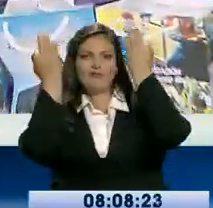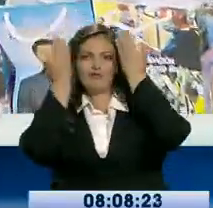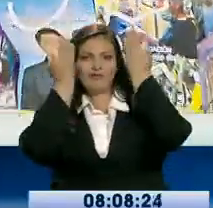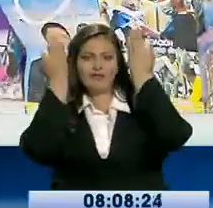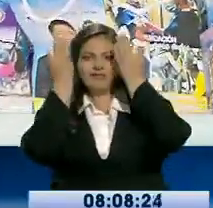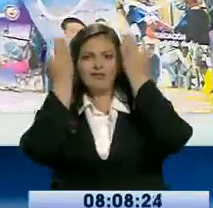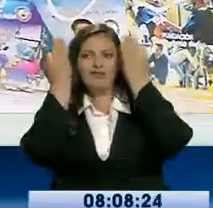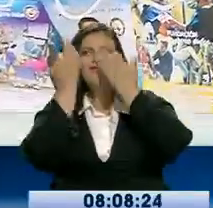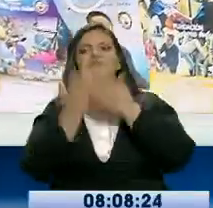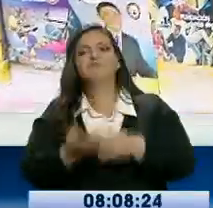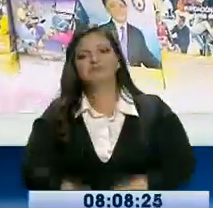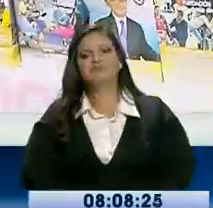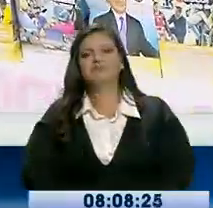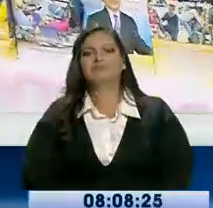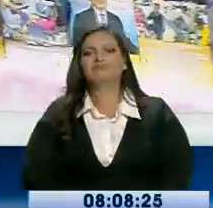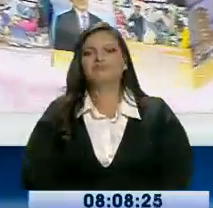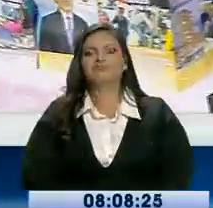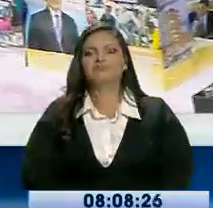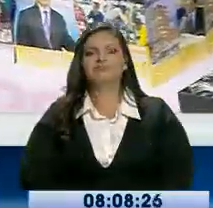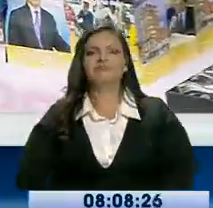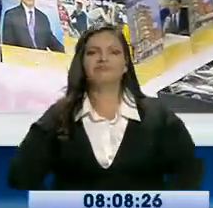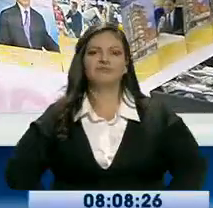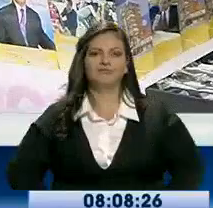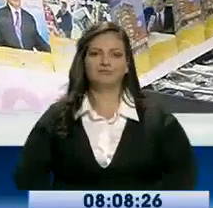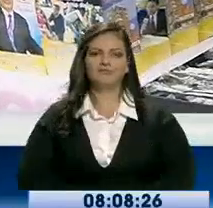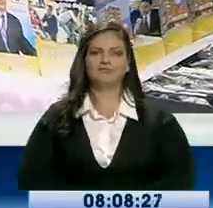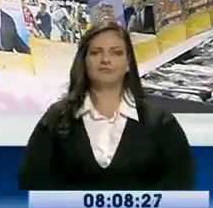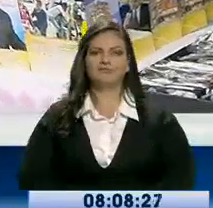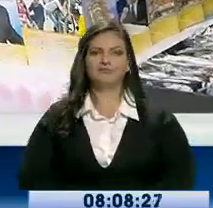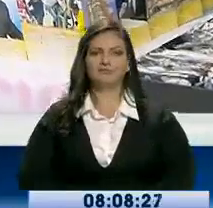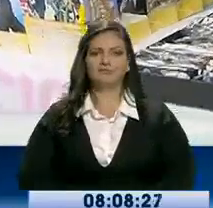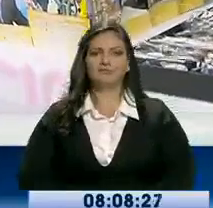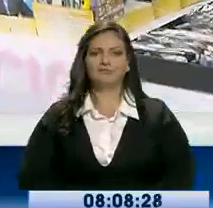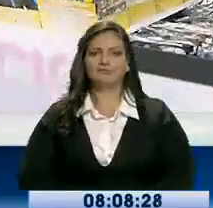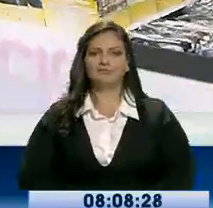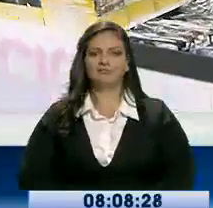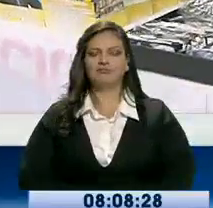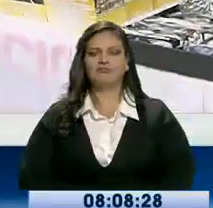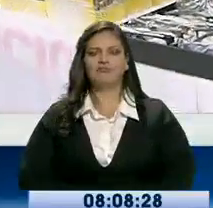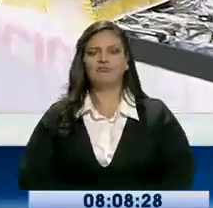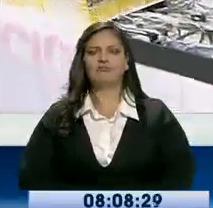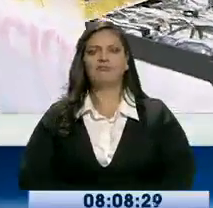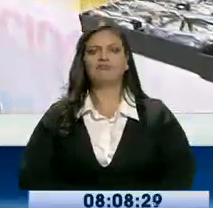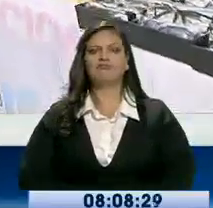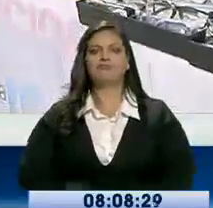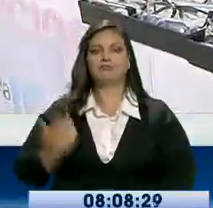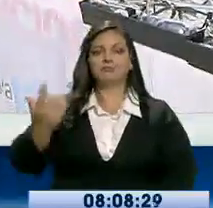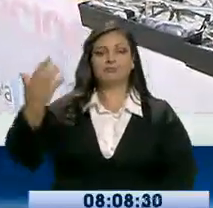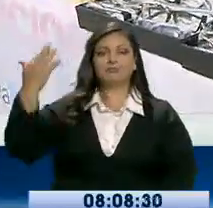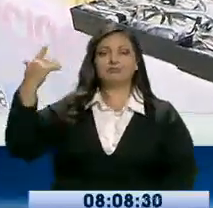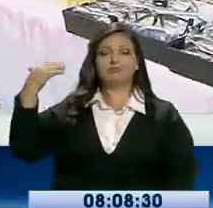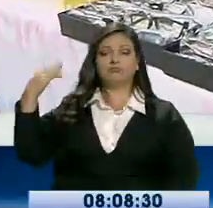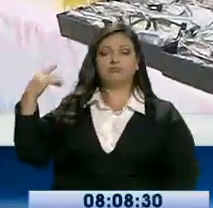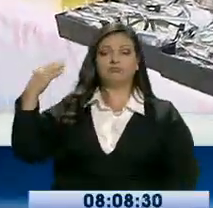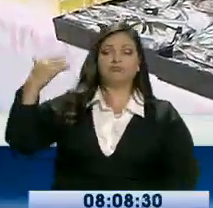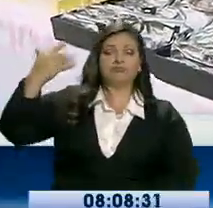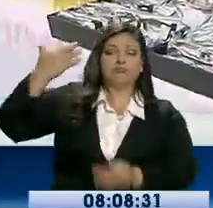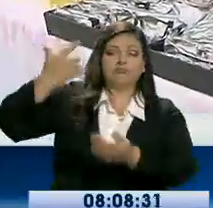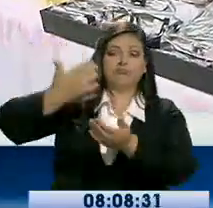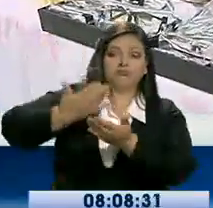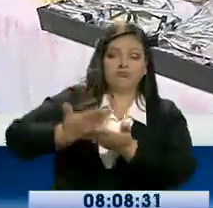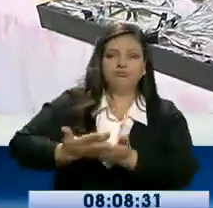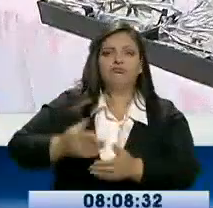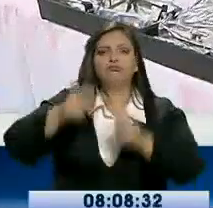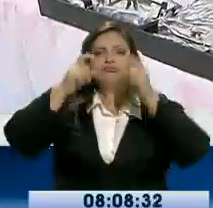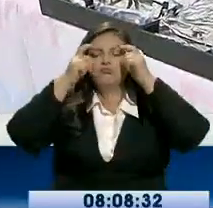sentido. Yo creo que con esta entrega pasamos de los 5.000 lentes entregados, 5.000 pares de lentes entregados, creo, no tengo bien el cálculo, pero estoy casi